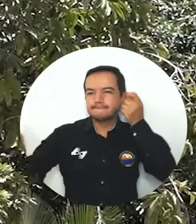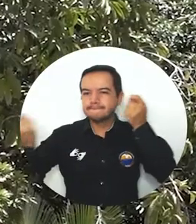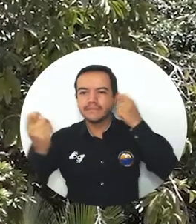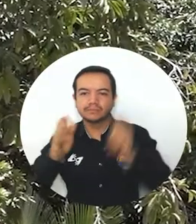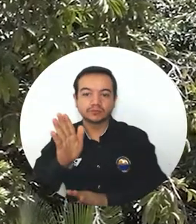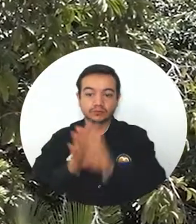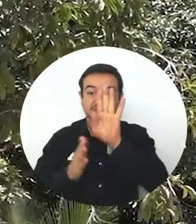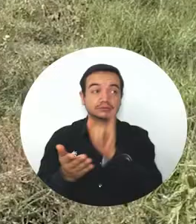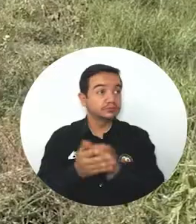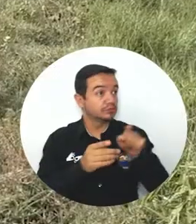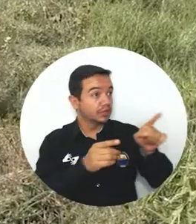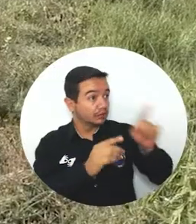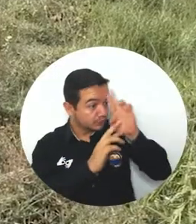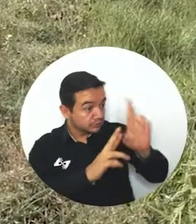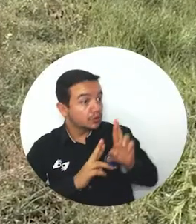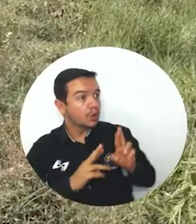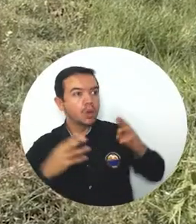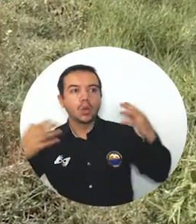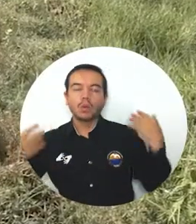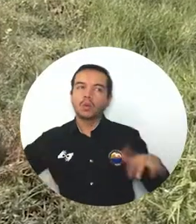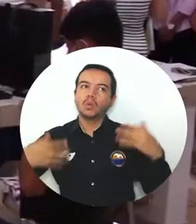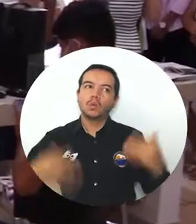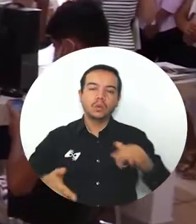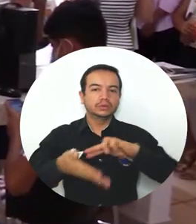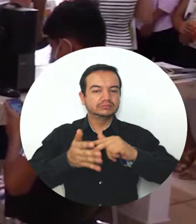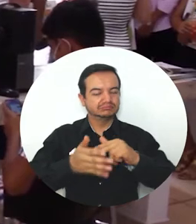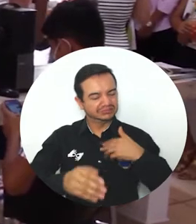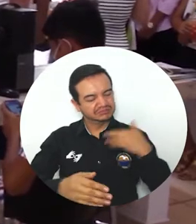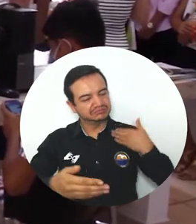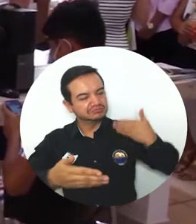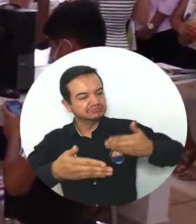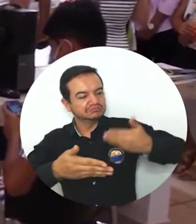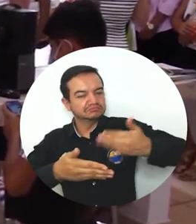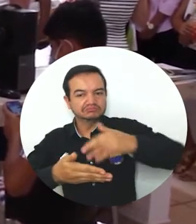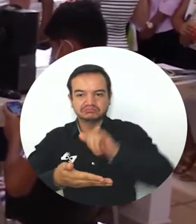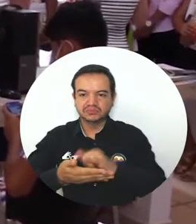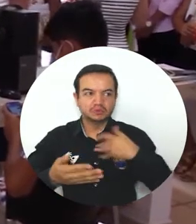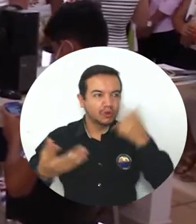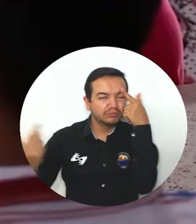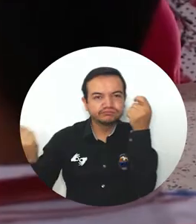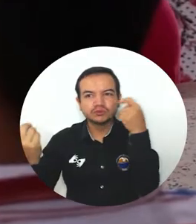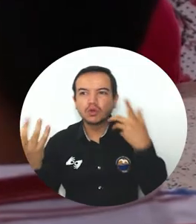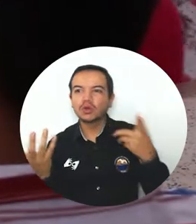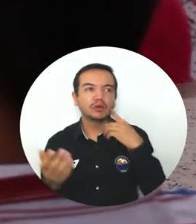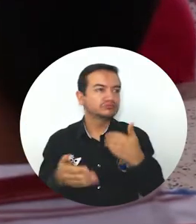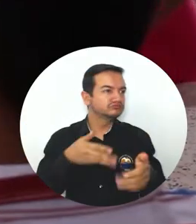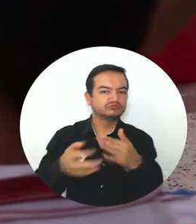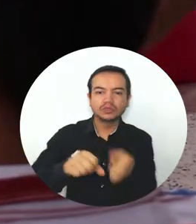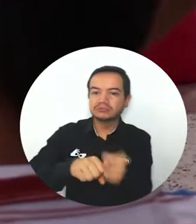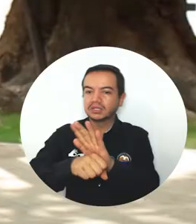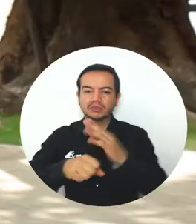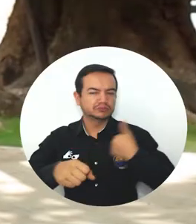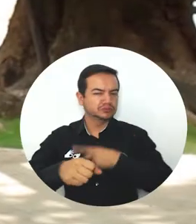sentimos que este reconocimiento es premio, digamos, a toda esa voluntad, ese empeño de buscar, digamos, alternativas para que en pandemia